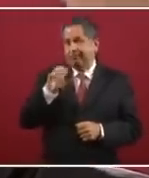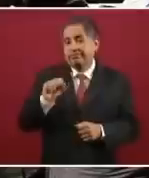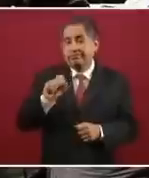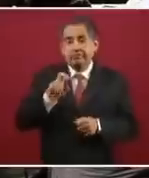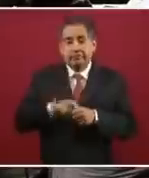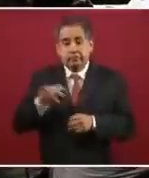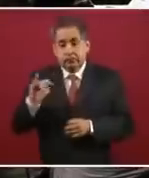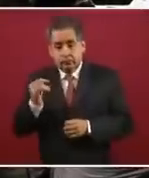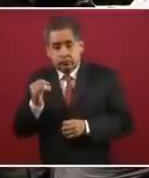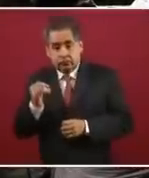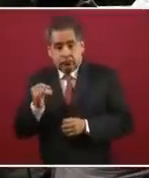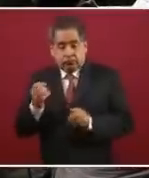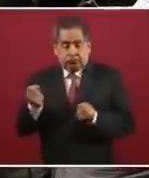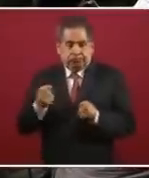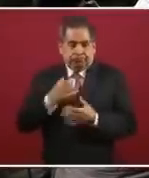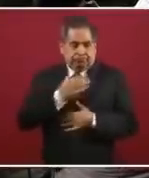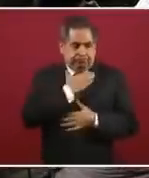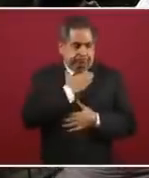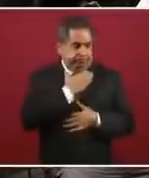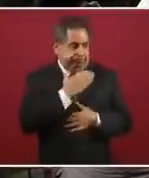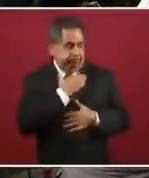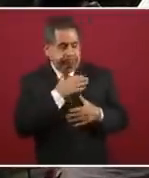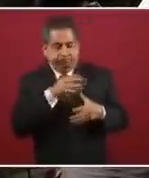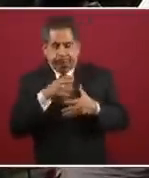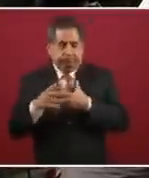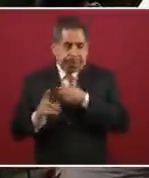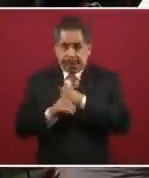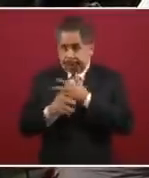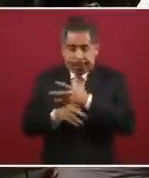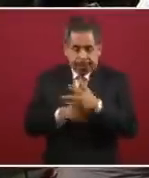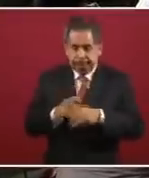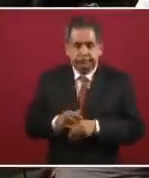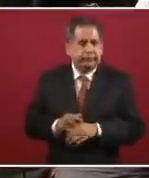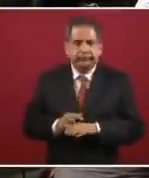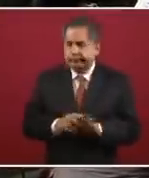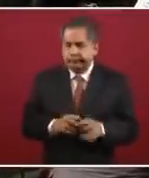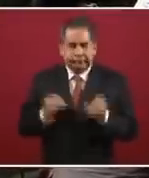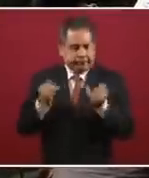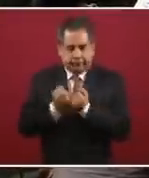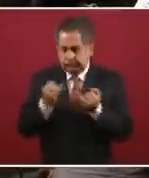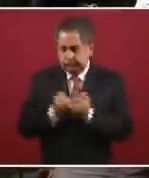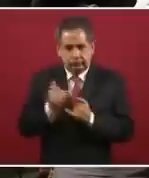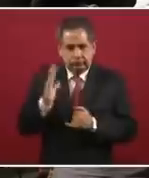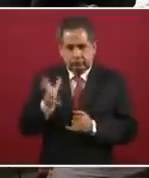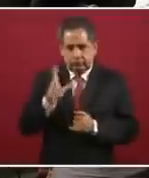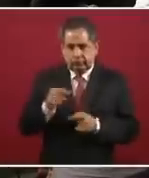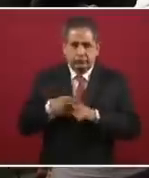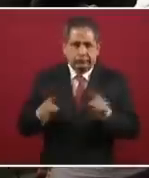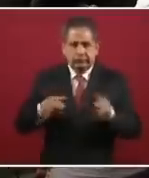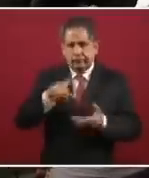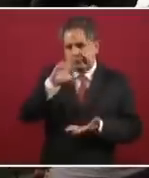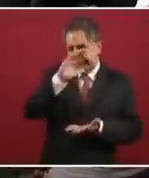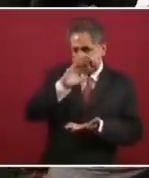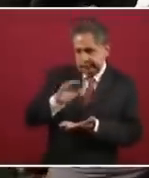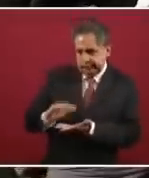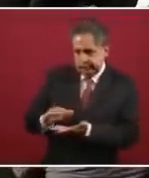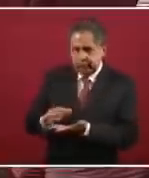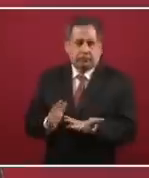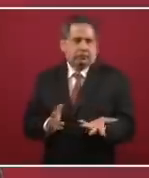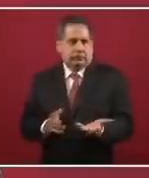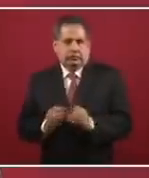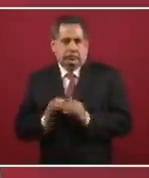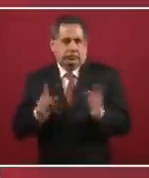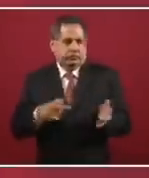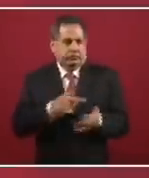de saturación de albergues, de problemas serios, ya no es la situación en este momento. ¿Por qué? Pues por las cifras que acabamos de